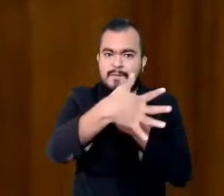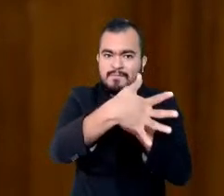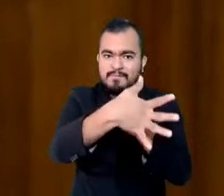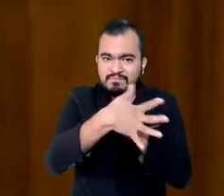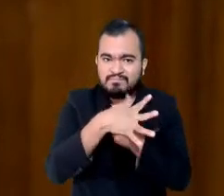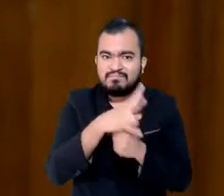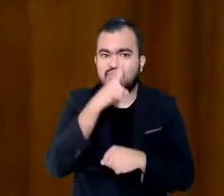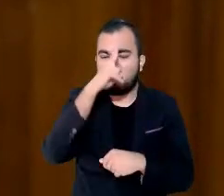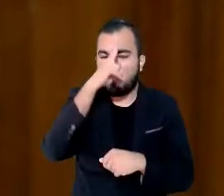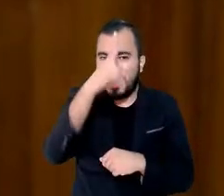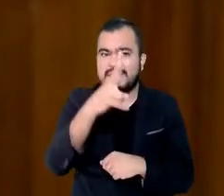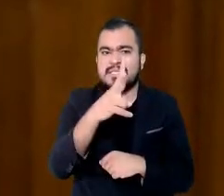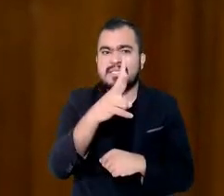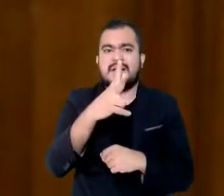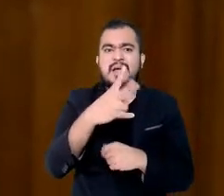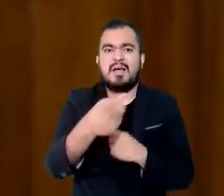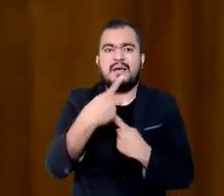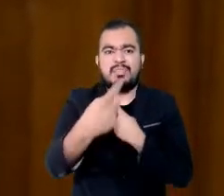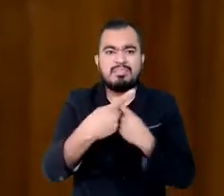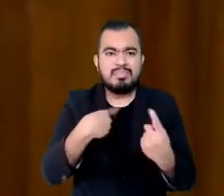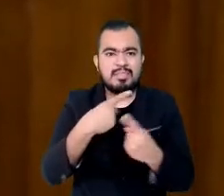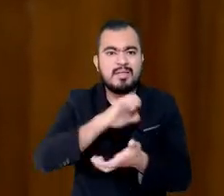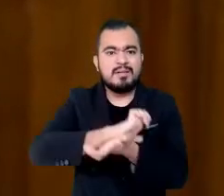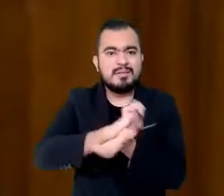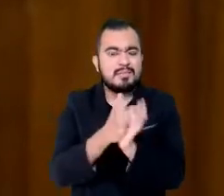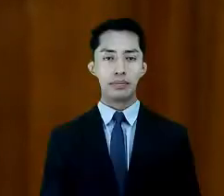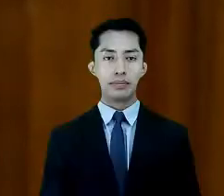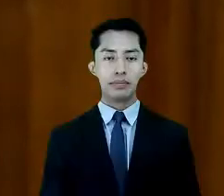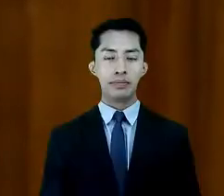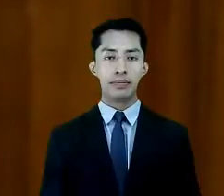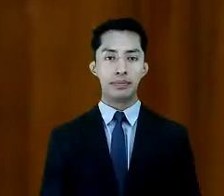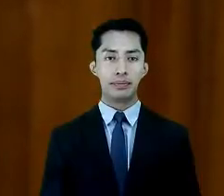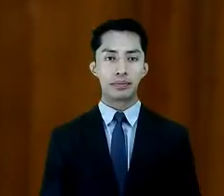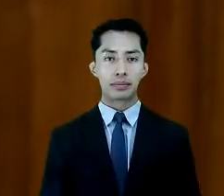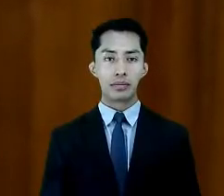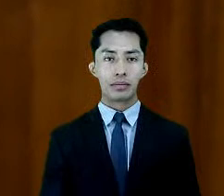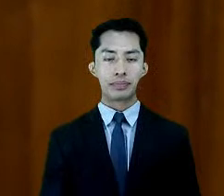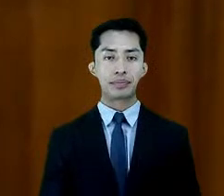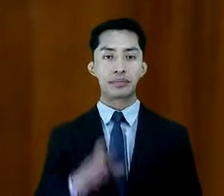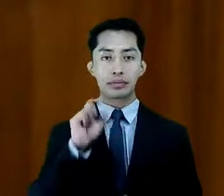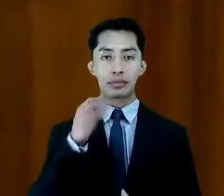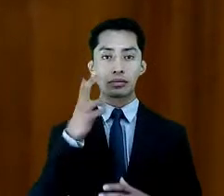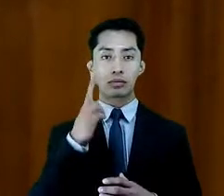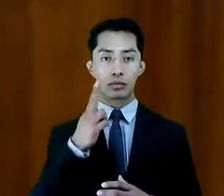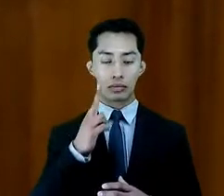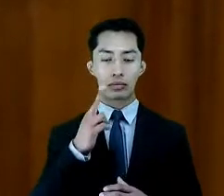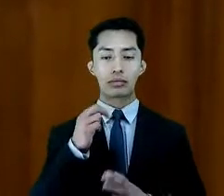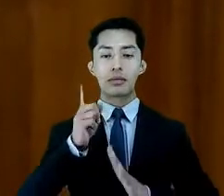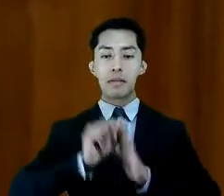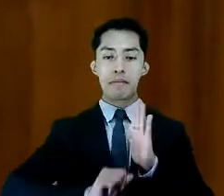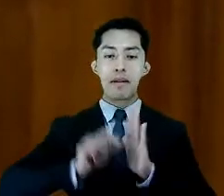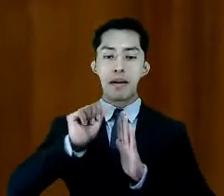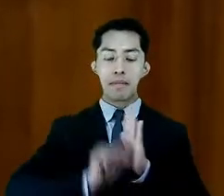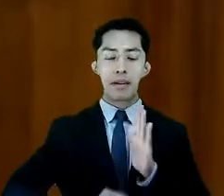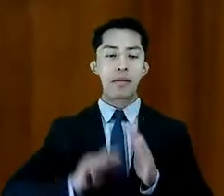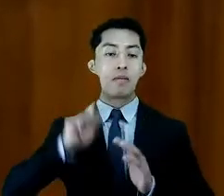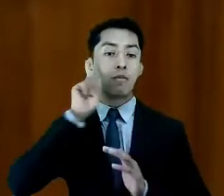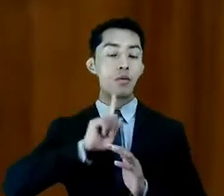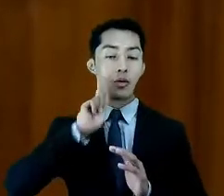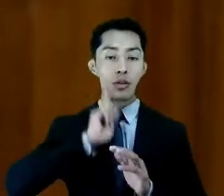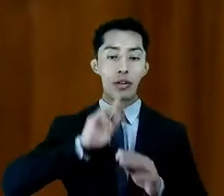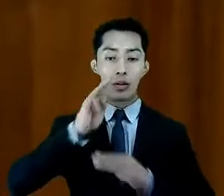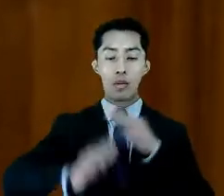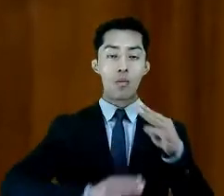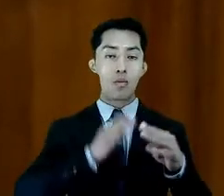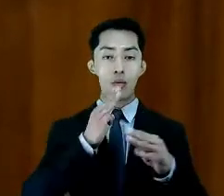a la discriminación. Hartazgo que ha motivado que cada 25 de noviembre las mujeres alrededor del